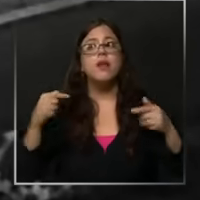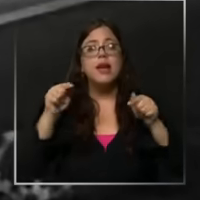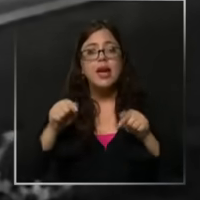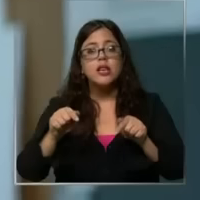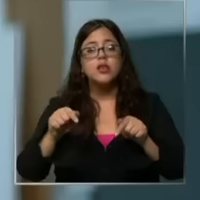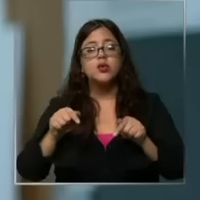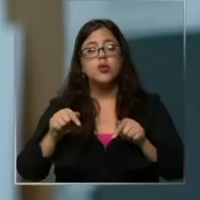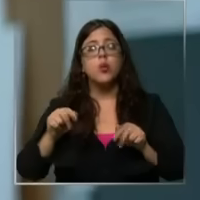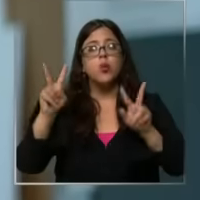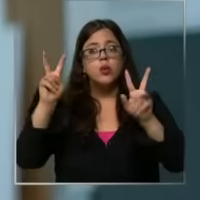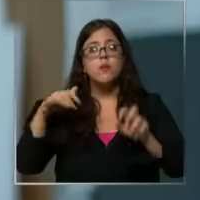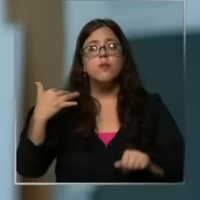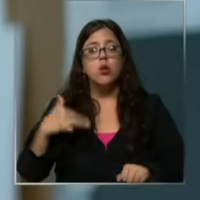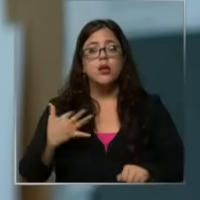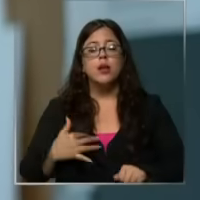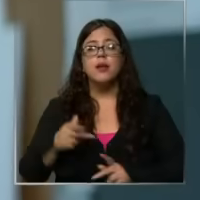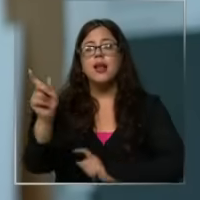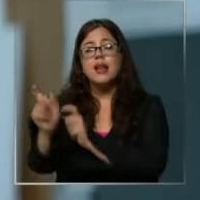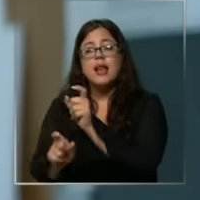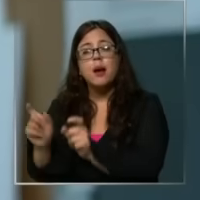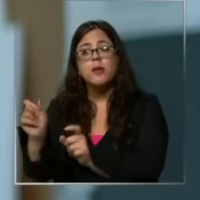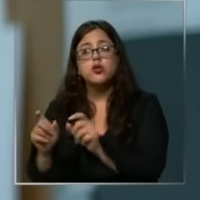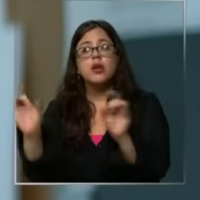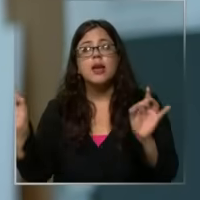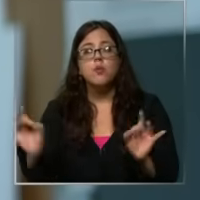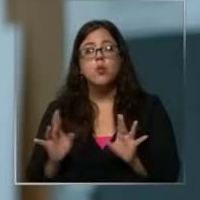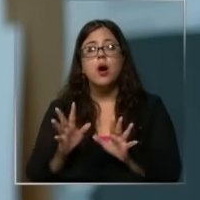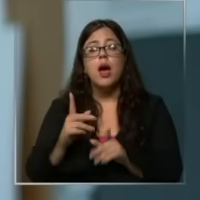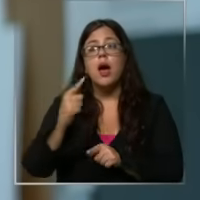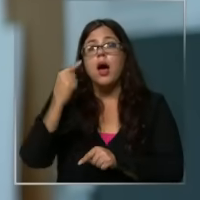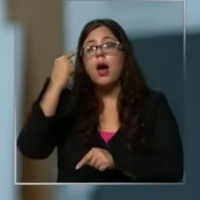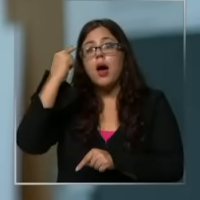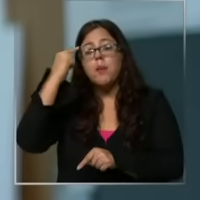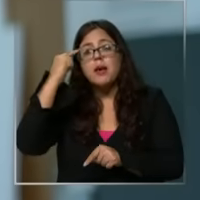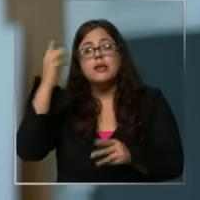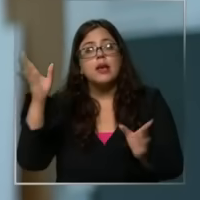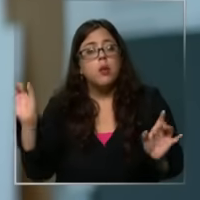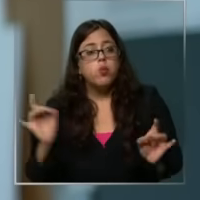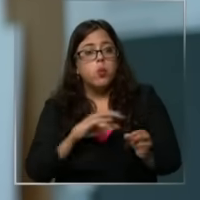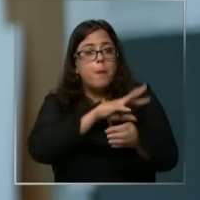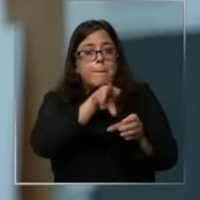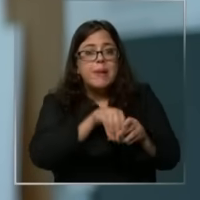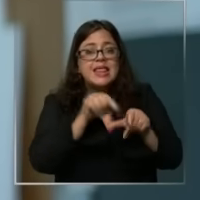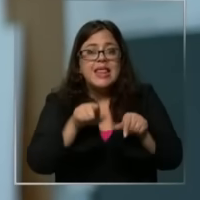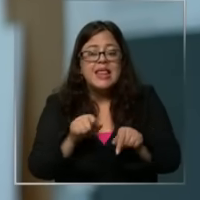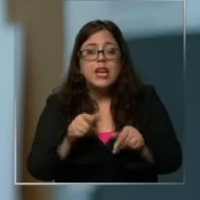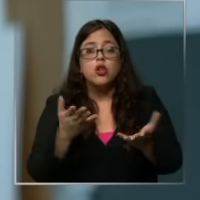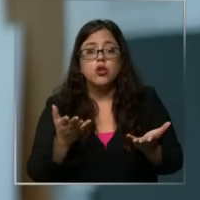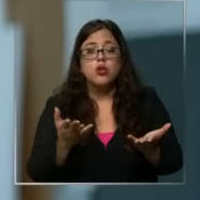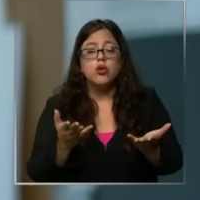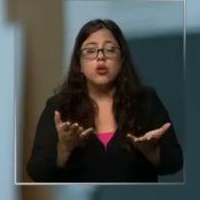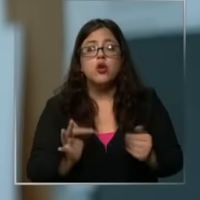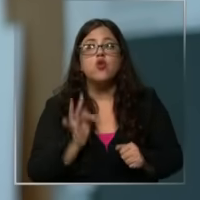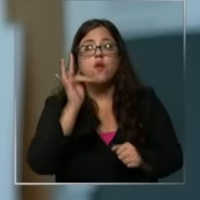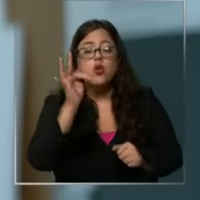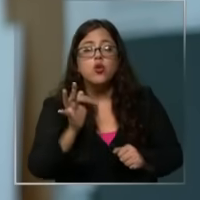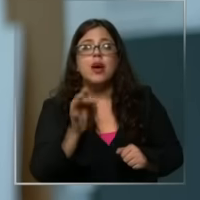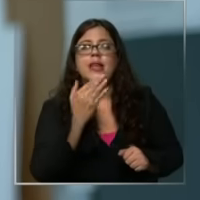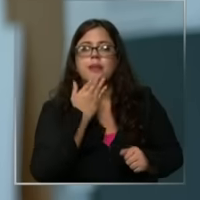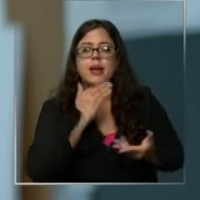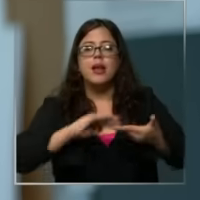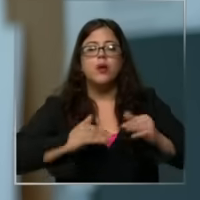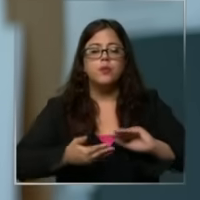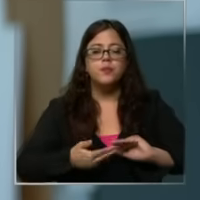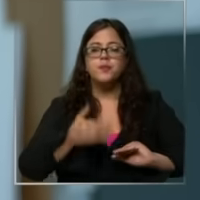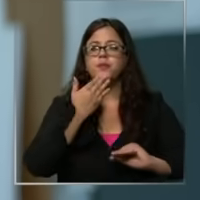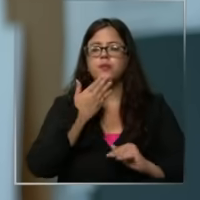una señal. Aquellas personas que de alguna manera pretenden verse involucrados en hechos futuros de esta naturaleza, el entender que tanto la comunidad